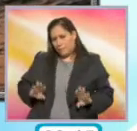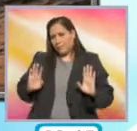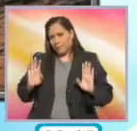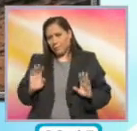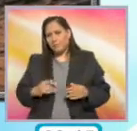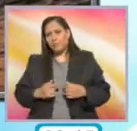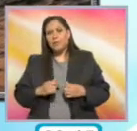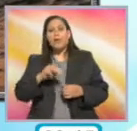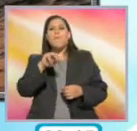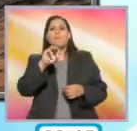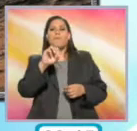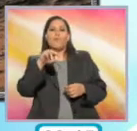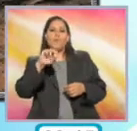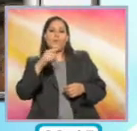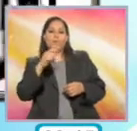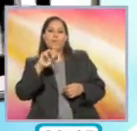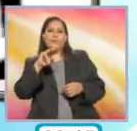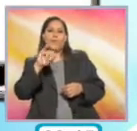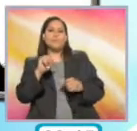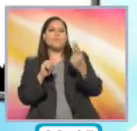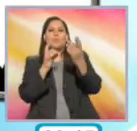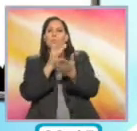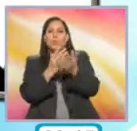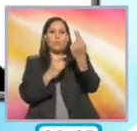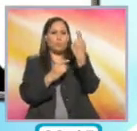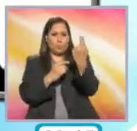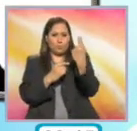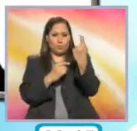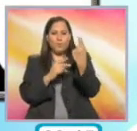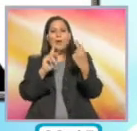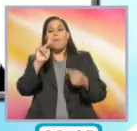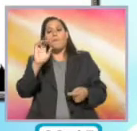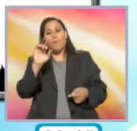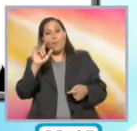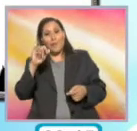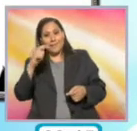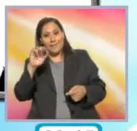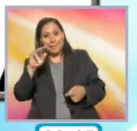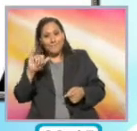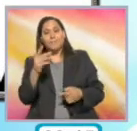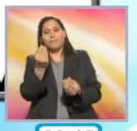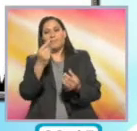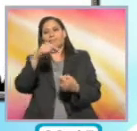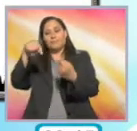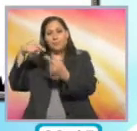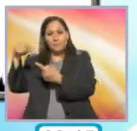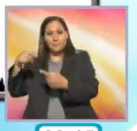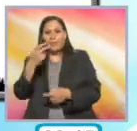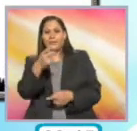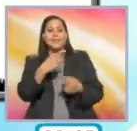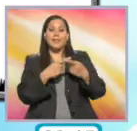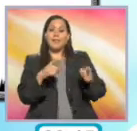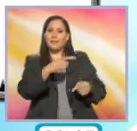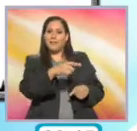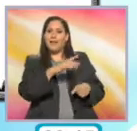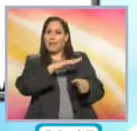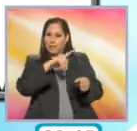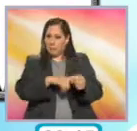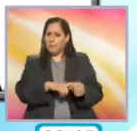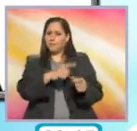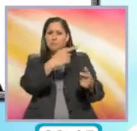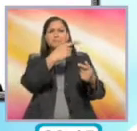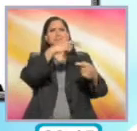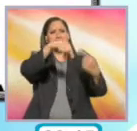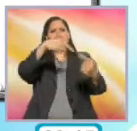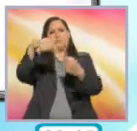a partir de que pensamos... Oye, sí, a todas. Claro, porque es lo que nos diferencia de los animales de otra especie.